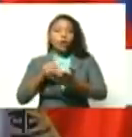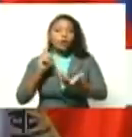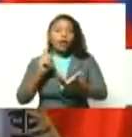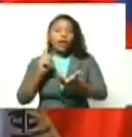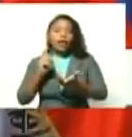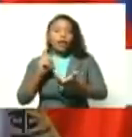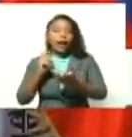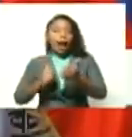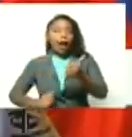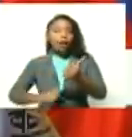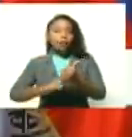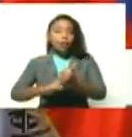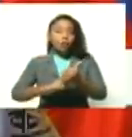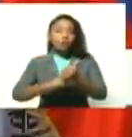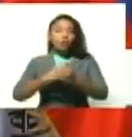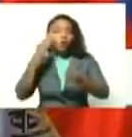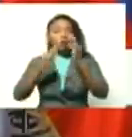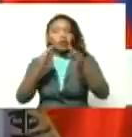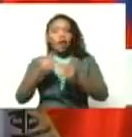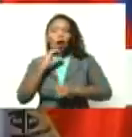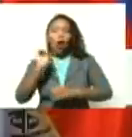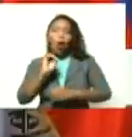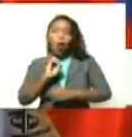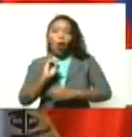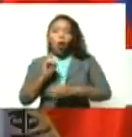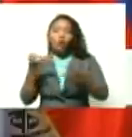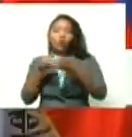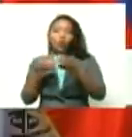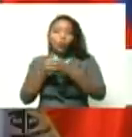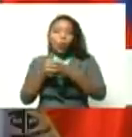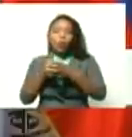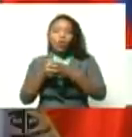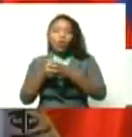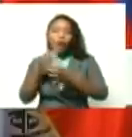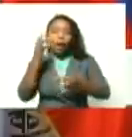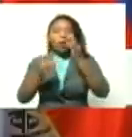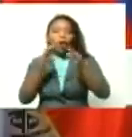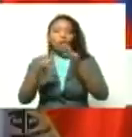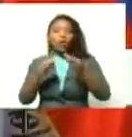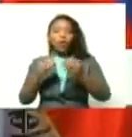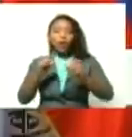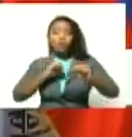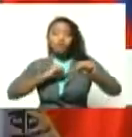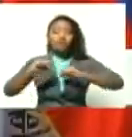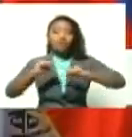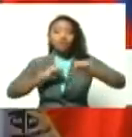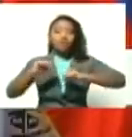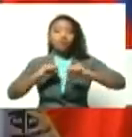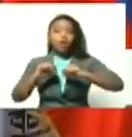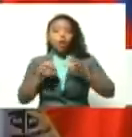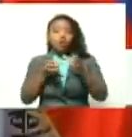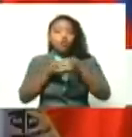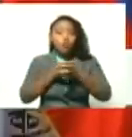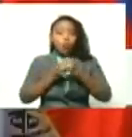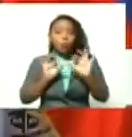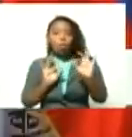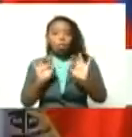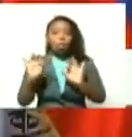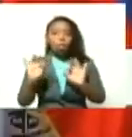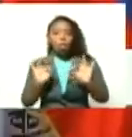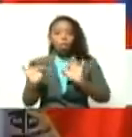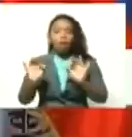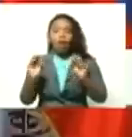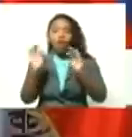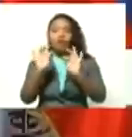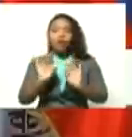no lo duden, o de algún bufete de abogado, que actúan muchas veces en comandita, estilo